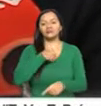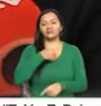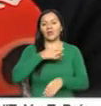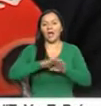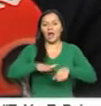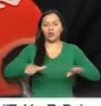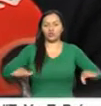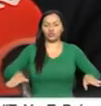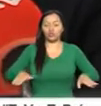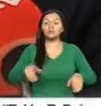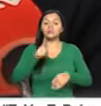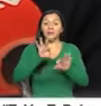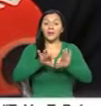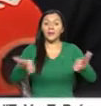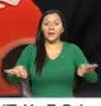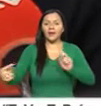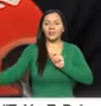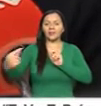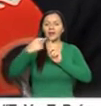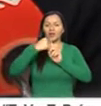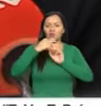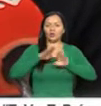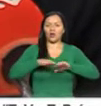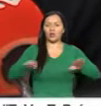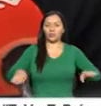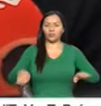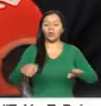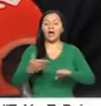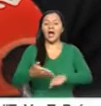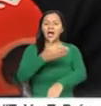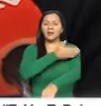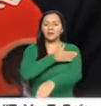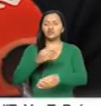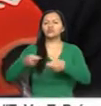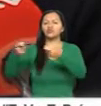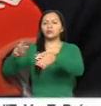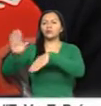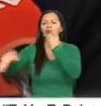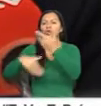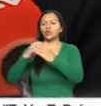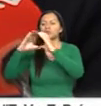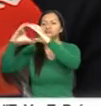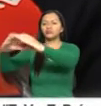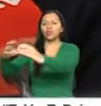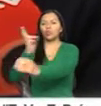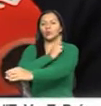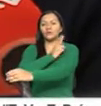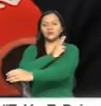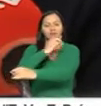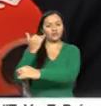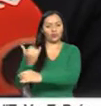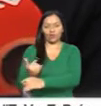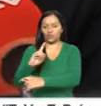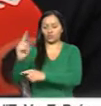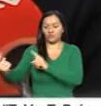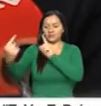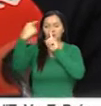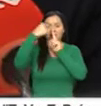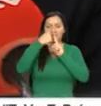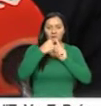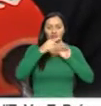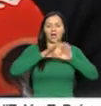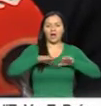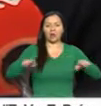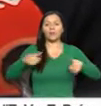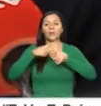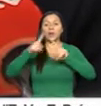de los recursos económicos que tenga el ciudadano o el estudiante. Será el mecanismo a través del cual se entregará la beca